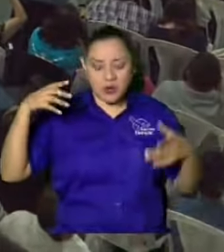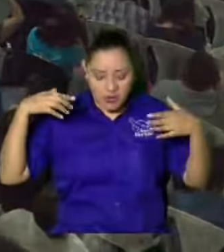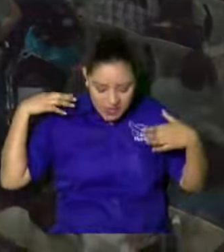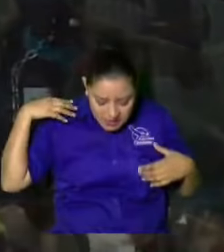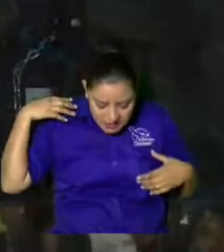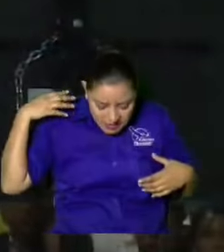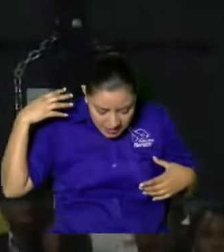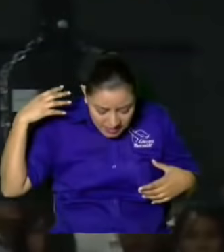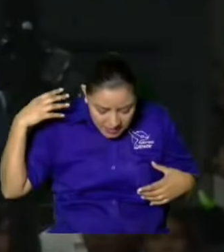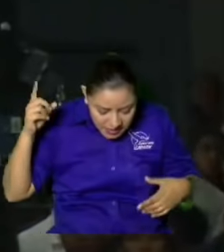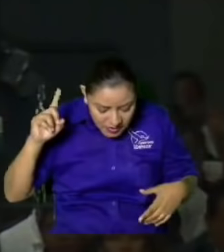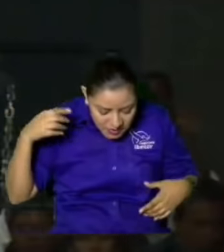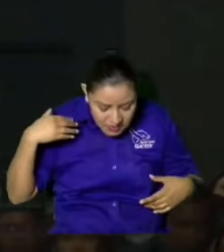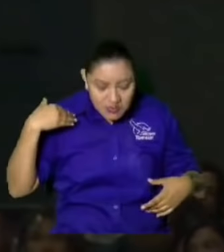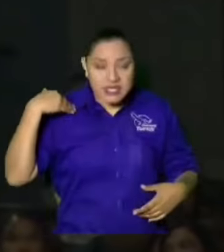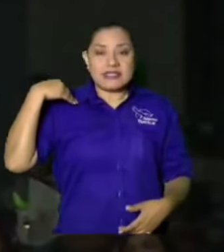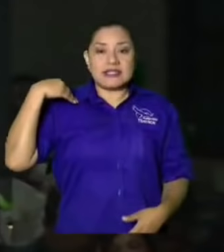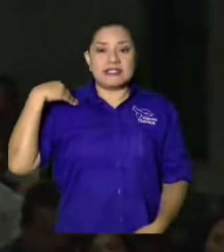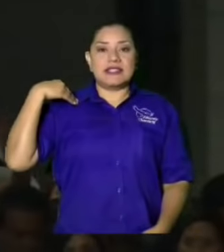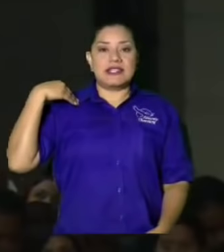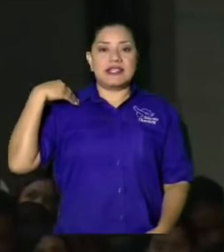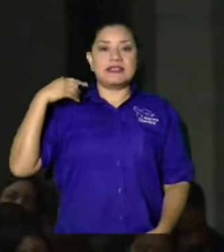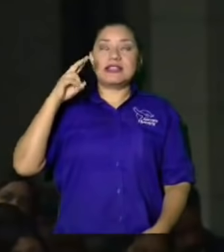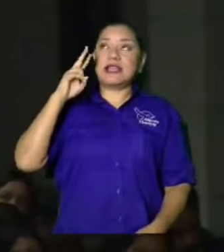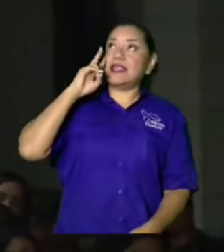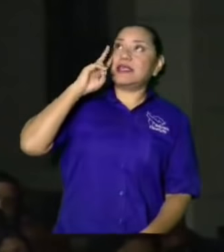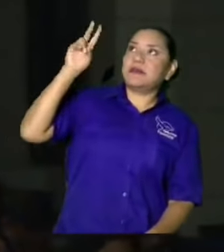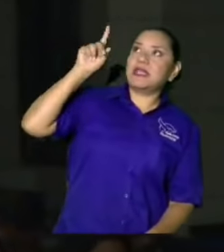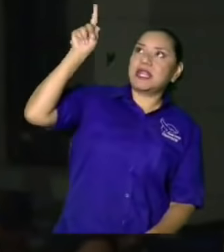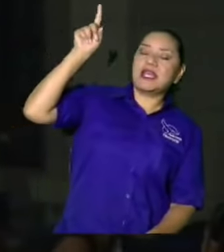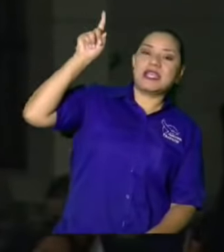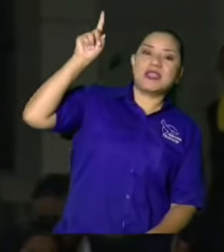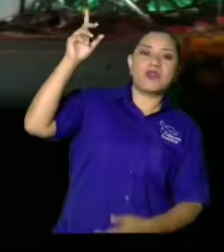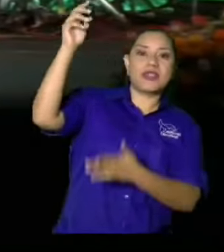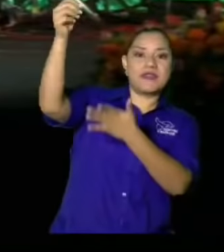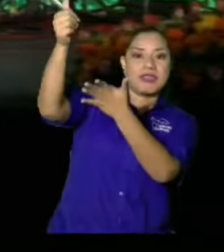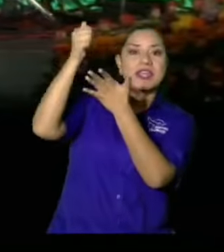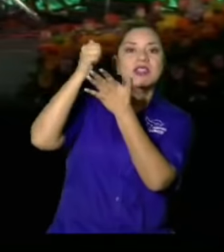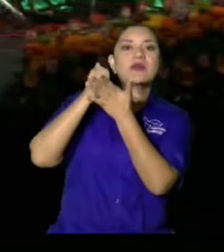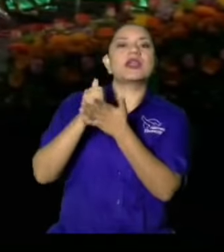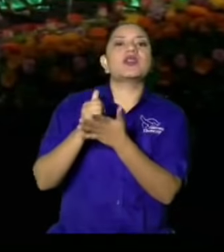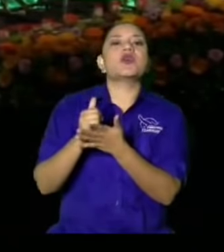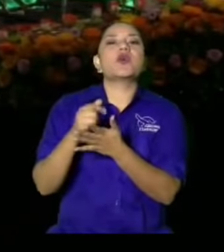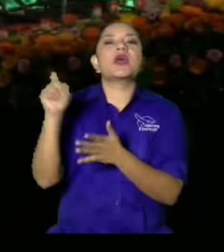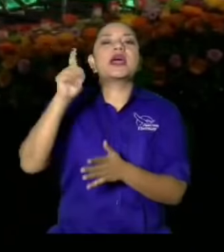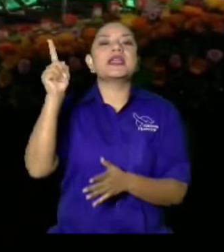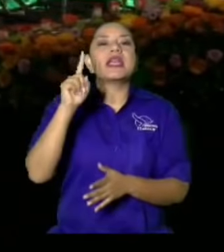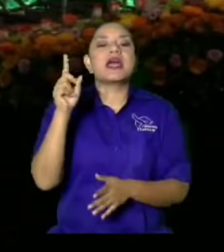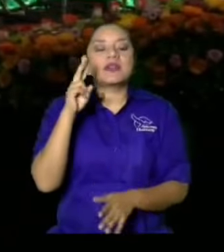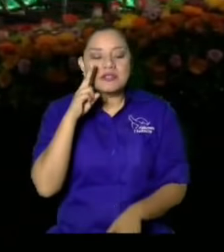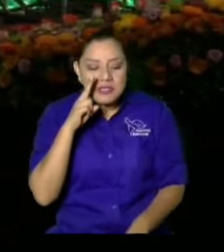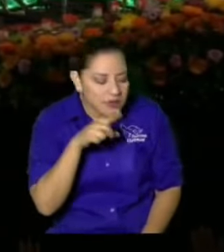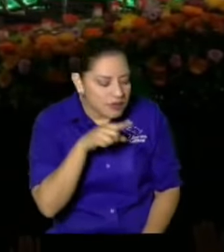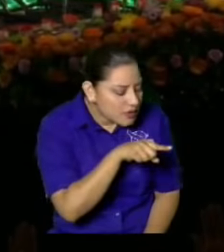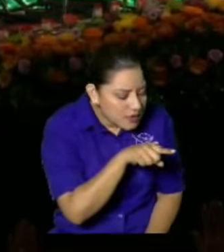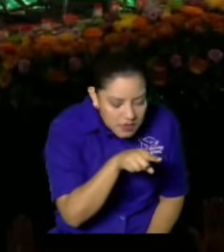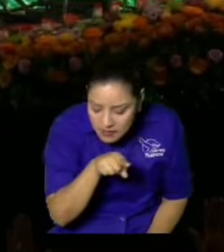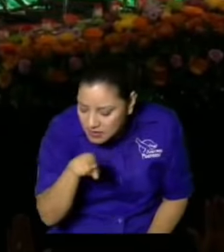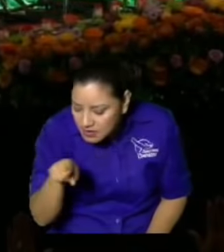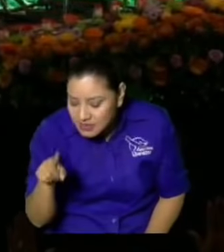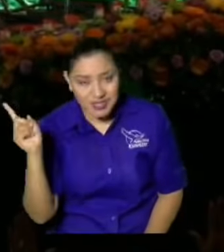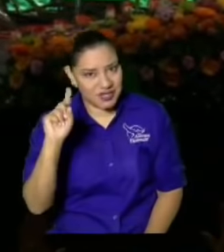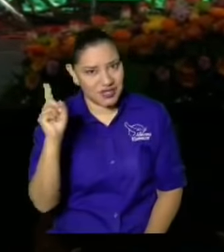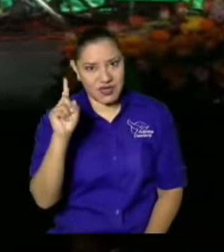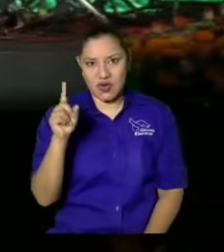te levantan la cabeza y hoy dicen: mira, mira de dónde viene tu socorro. Mira, ya no es tiempo de mirar abajo a la